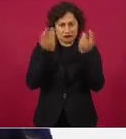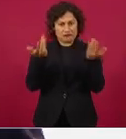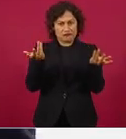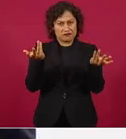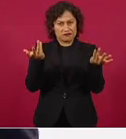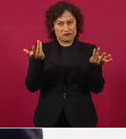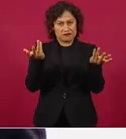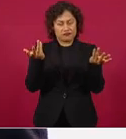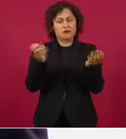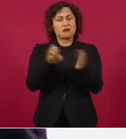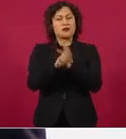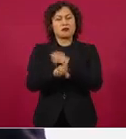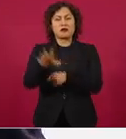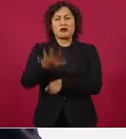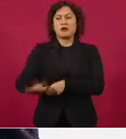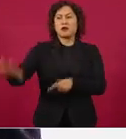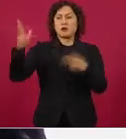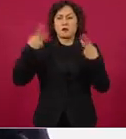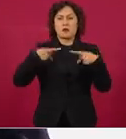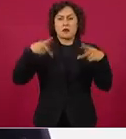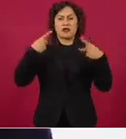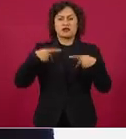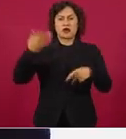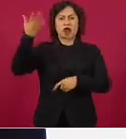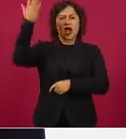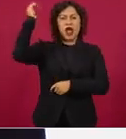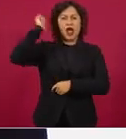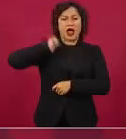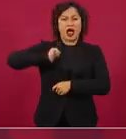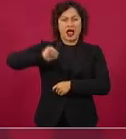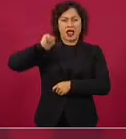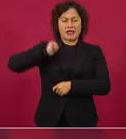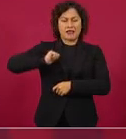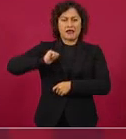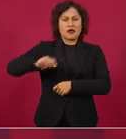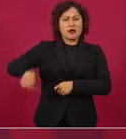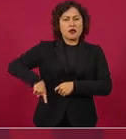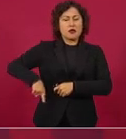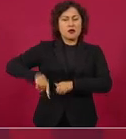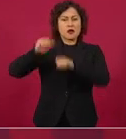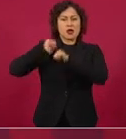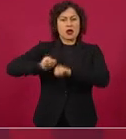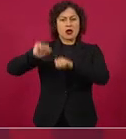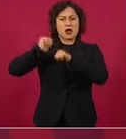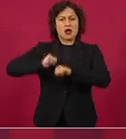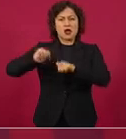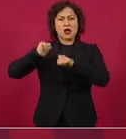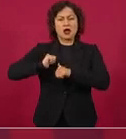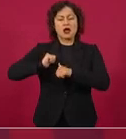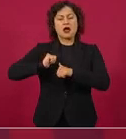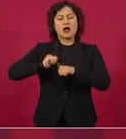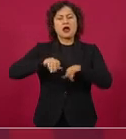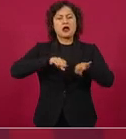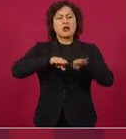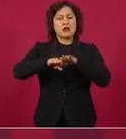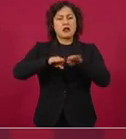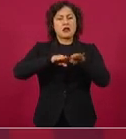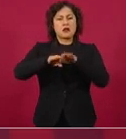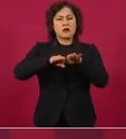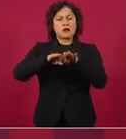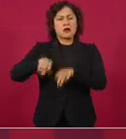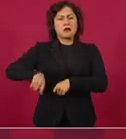que los altos funcionarios públicos terminaban y se iban a trabajar a las empresas a las que les daban